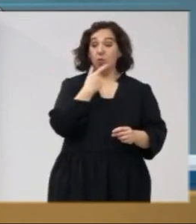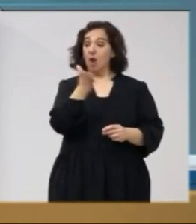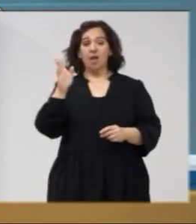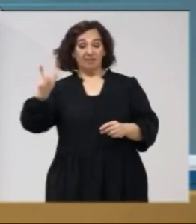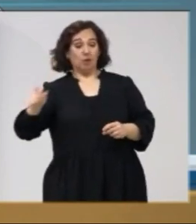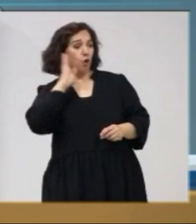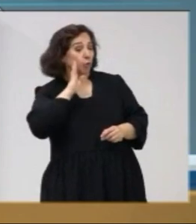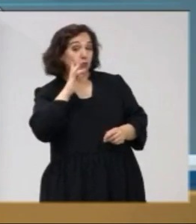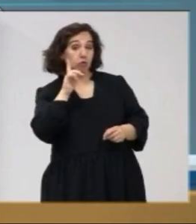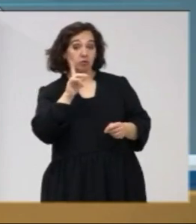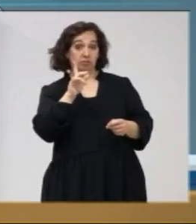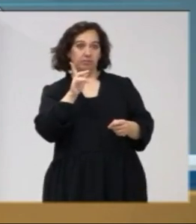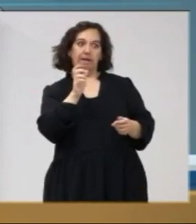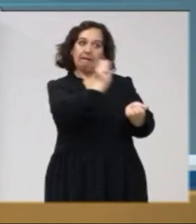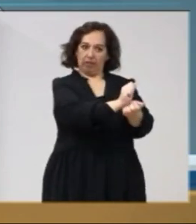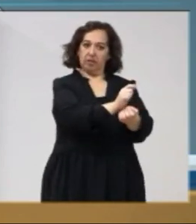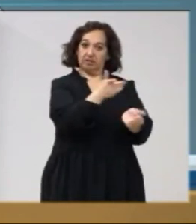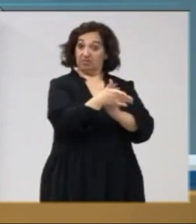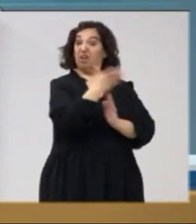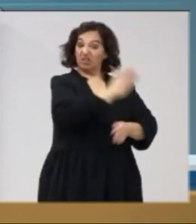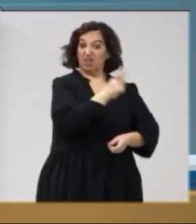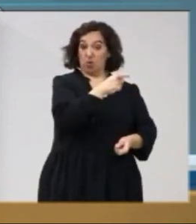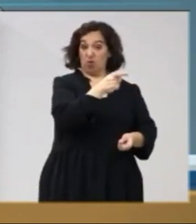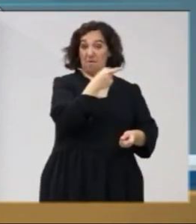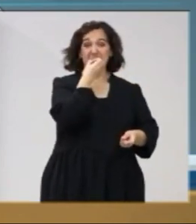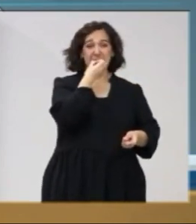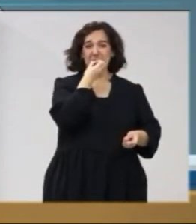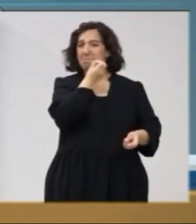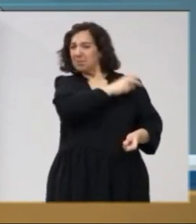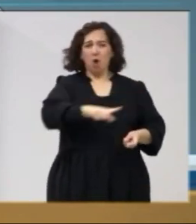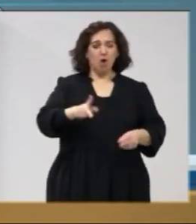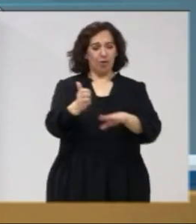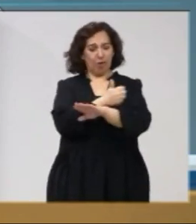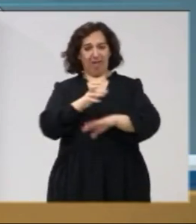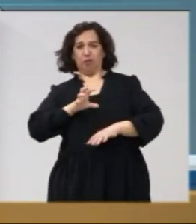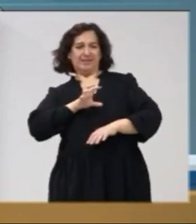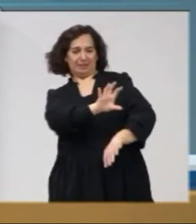cárcel, que ya es castigo, el mayor castigo es el desprecio ciudadano,